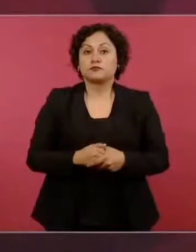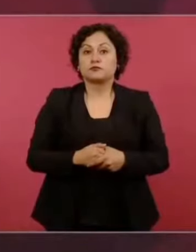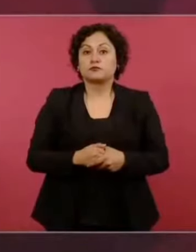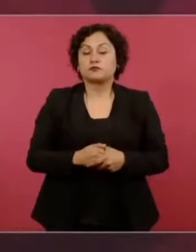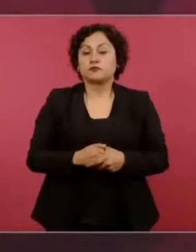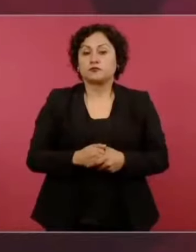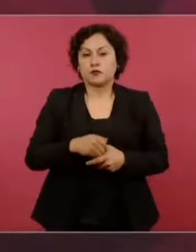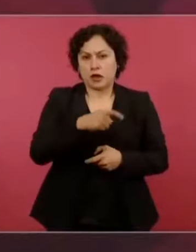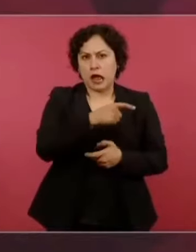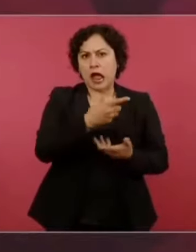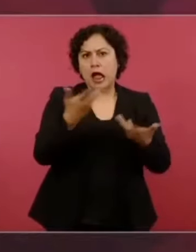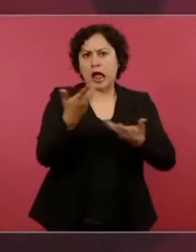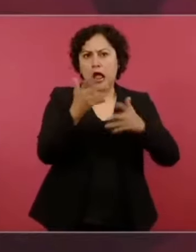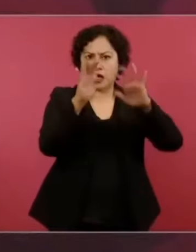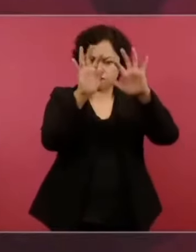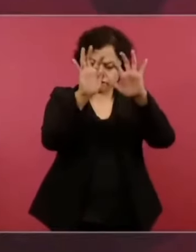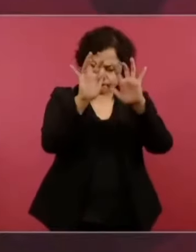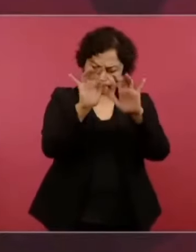documento,